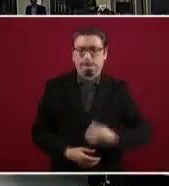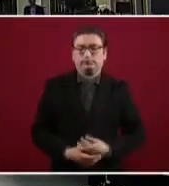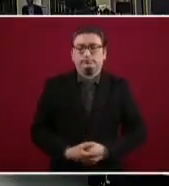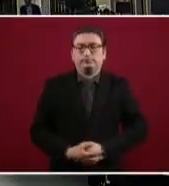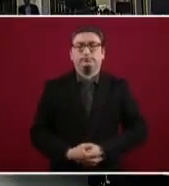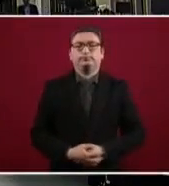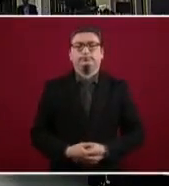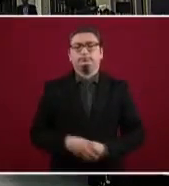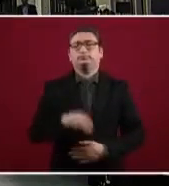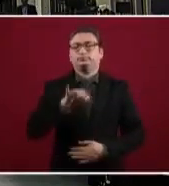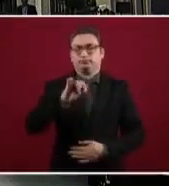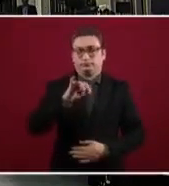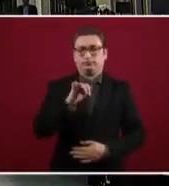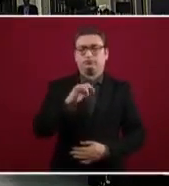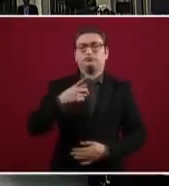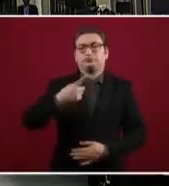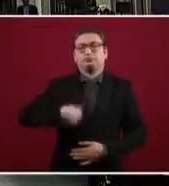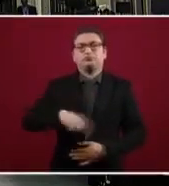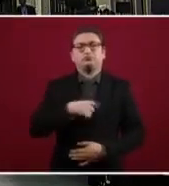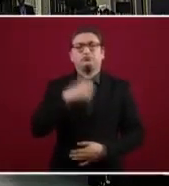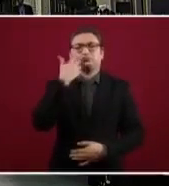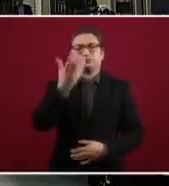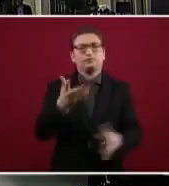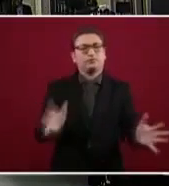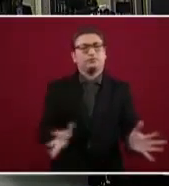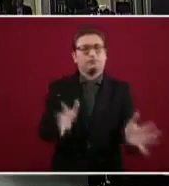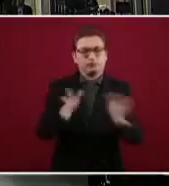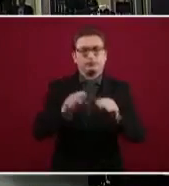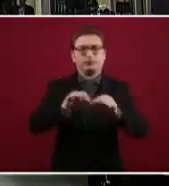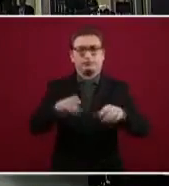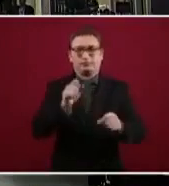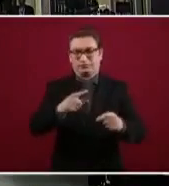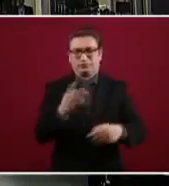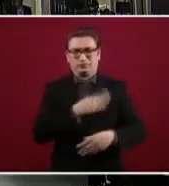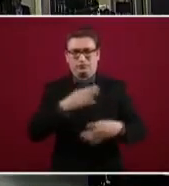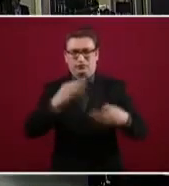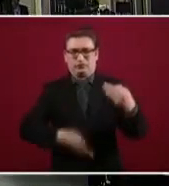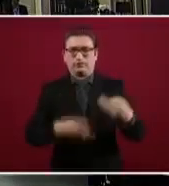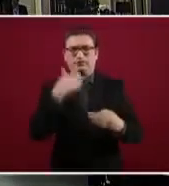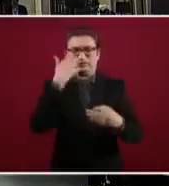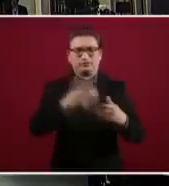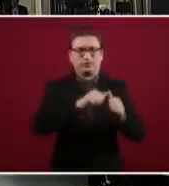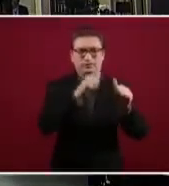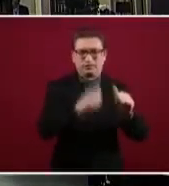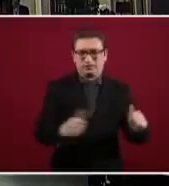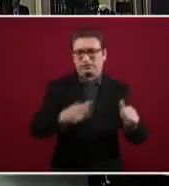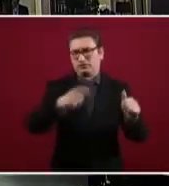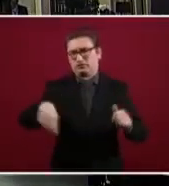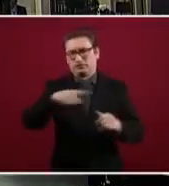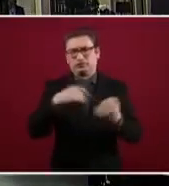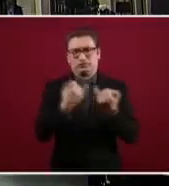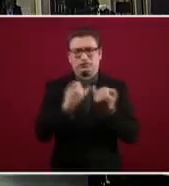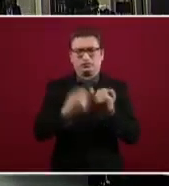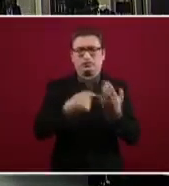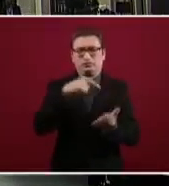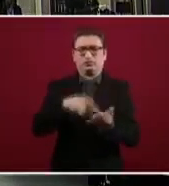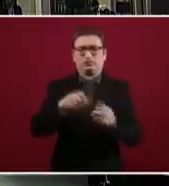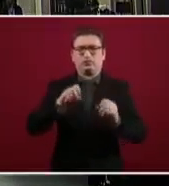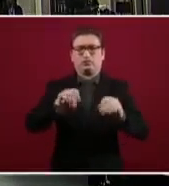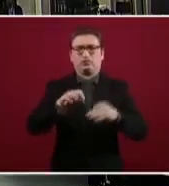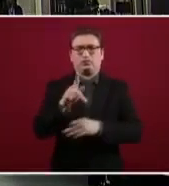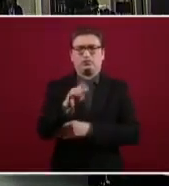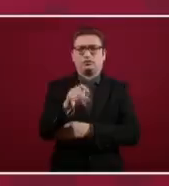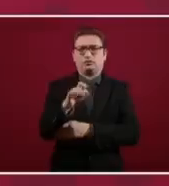efectivamente estamos promoviendo también en el buen fin las las artesanías pueden darse una vueltecita las oficinas de